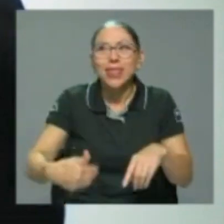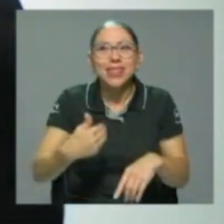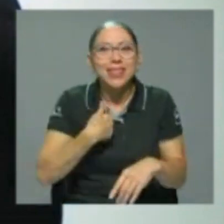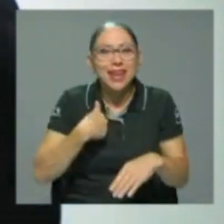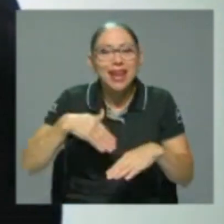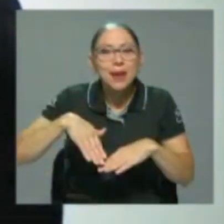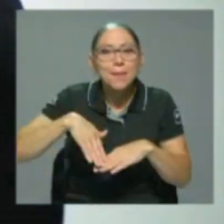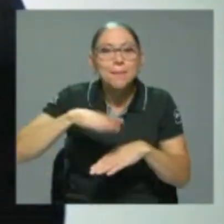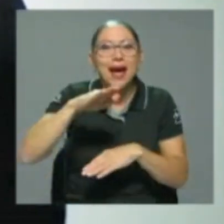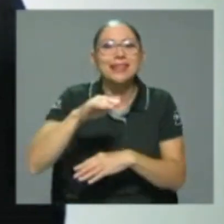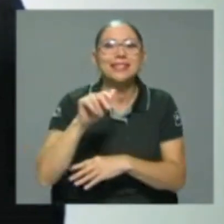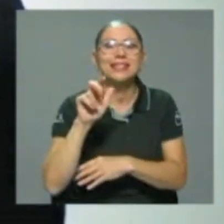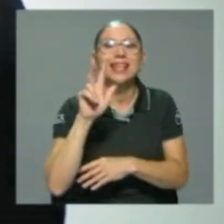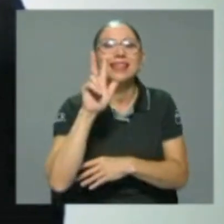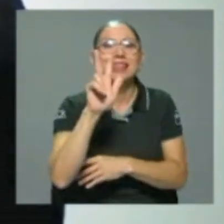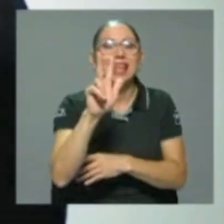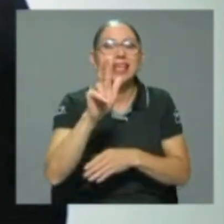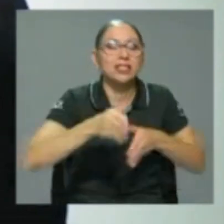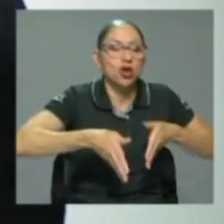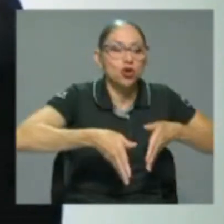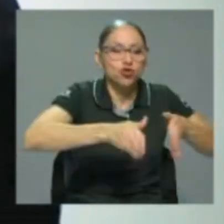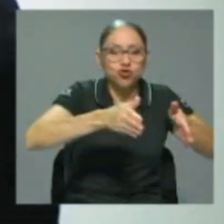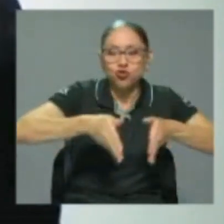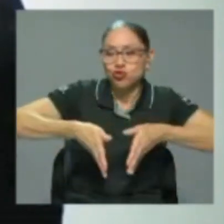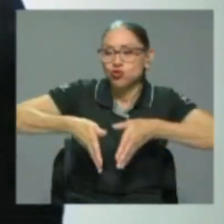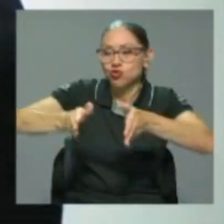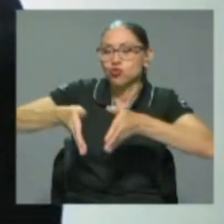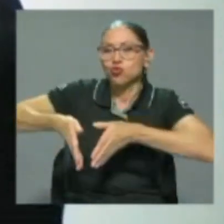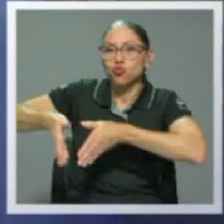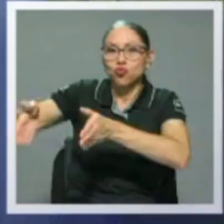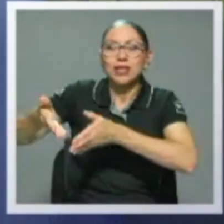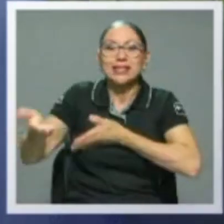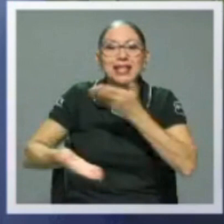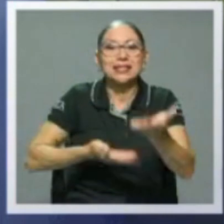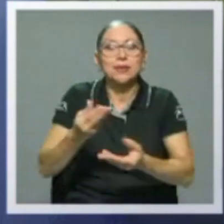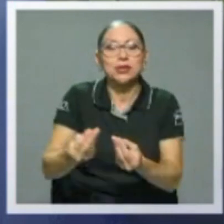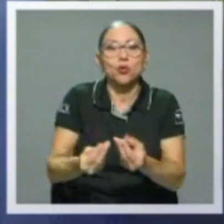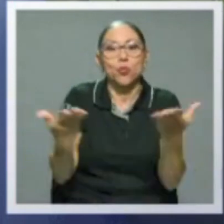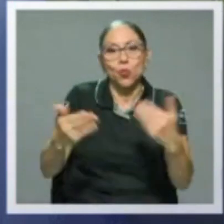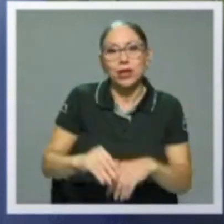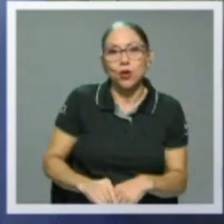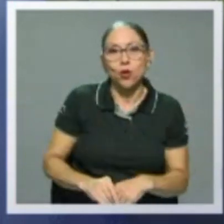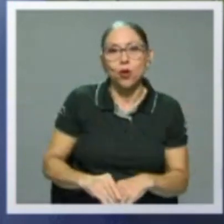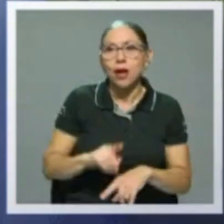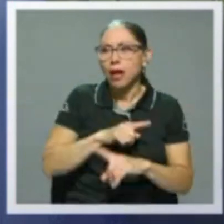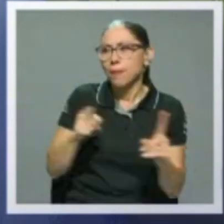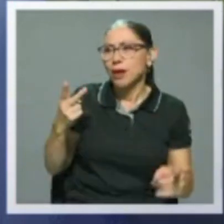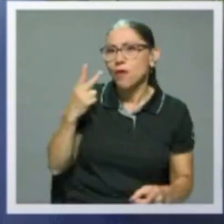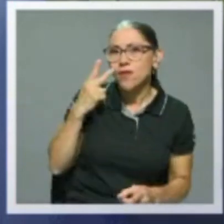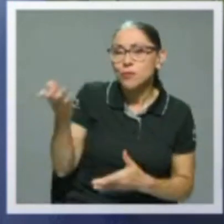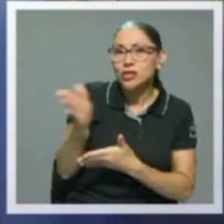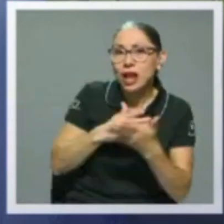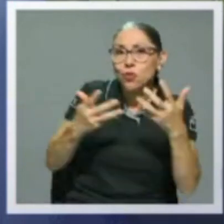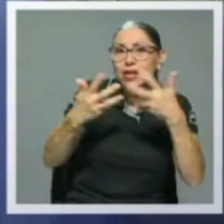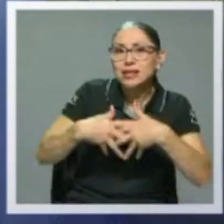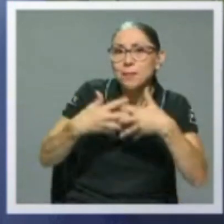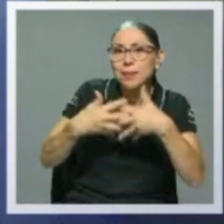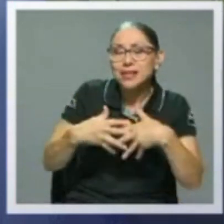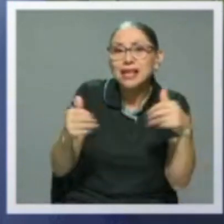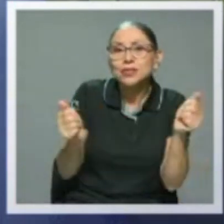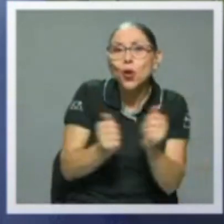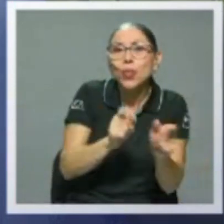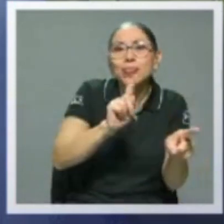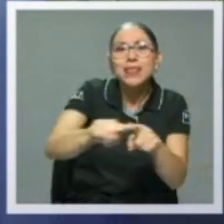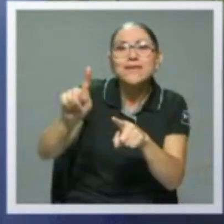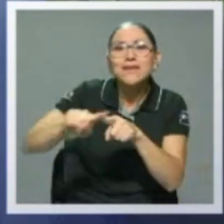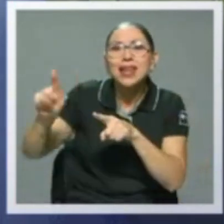3 rutas de servicio público de autobuses. Pero resulta que nos encontramos que hay operadores que a través de diferentes